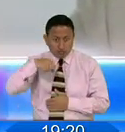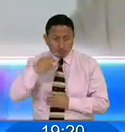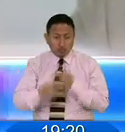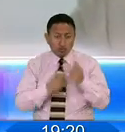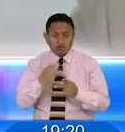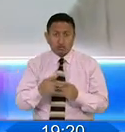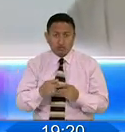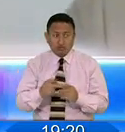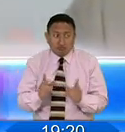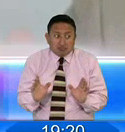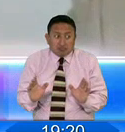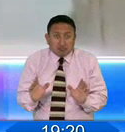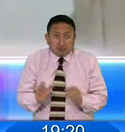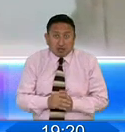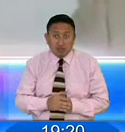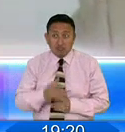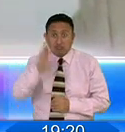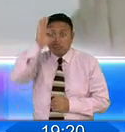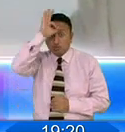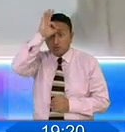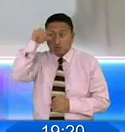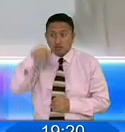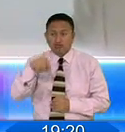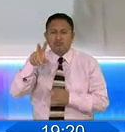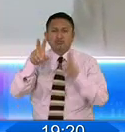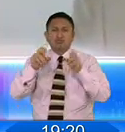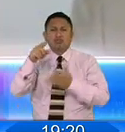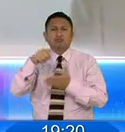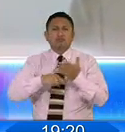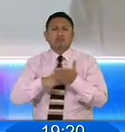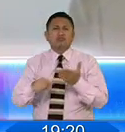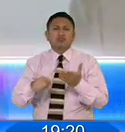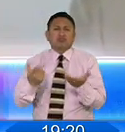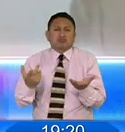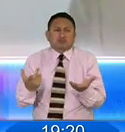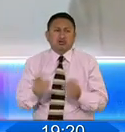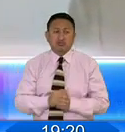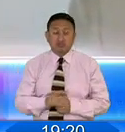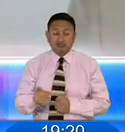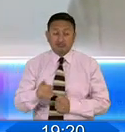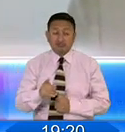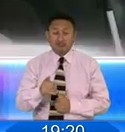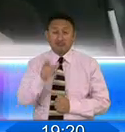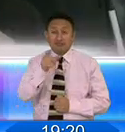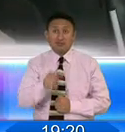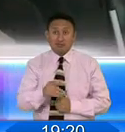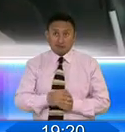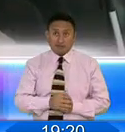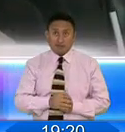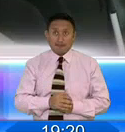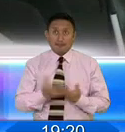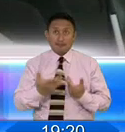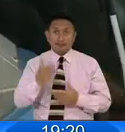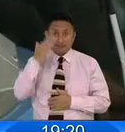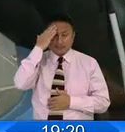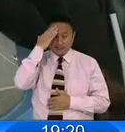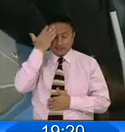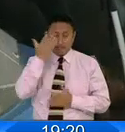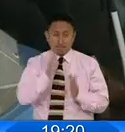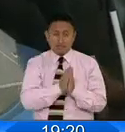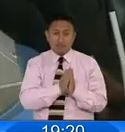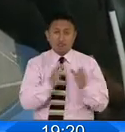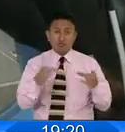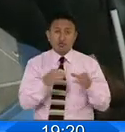ni siquiera tenemos conocimiento del contenido de estos elementos que han presentado los vecinos. Una vez conocida la petición por la comisión de